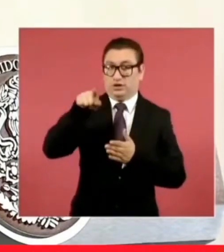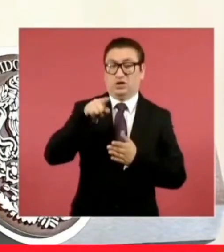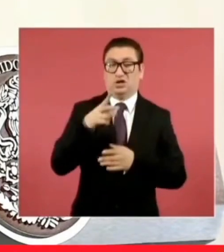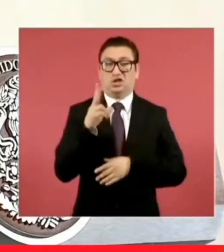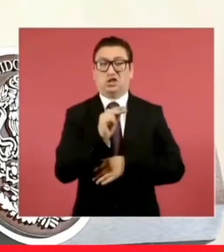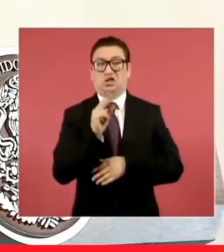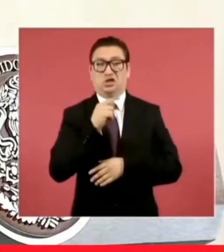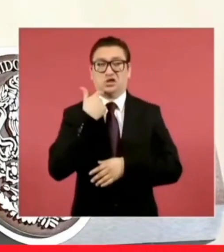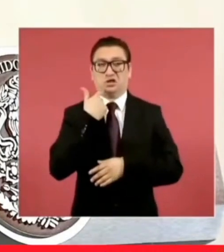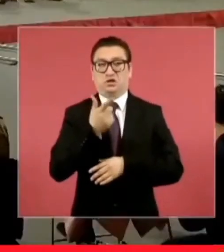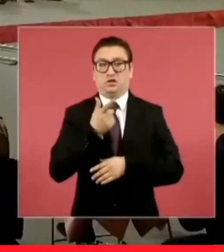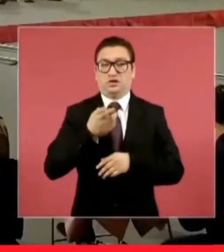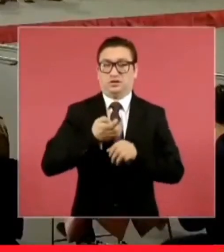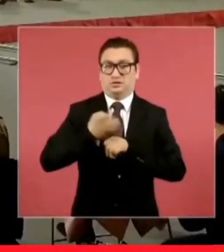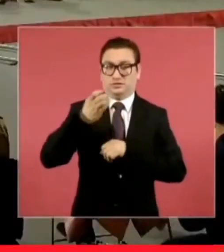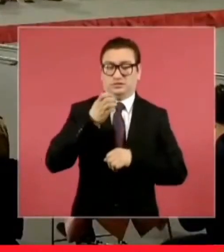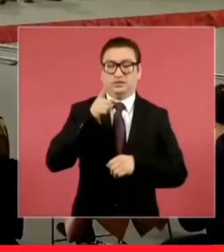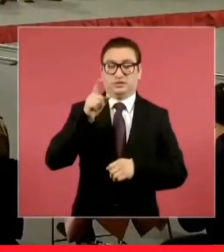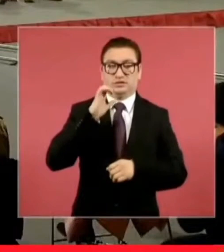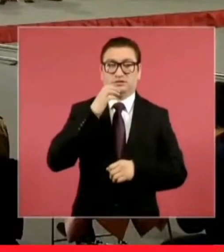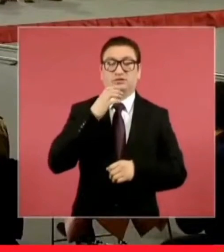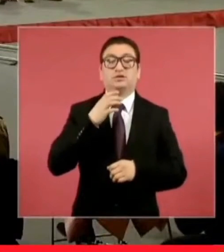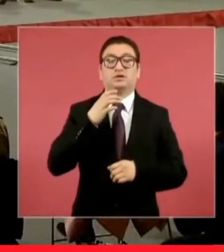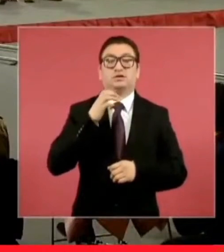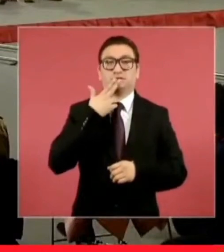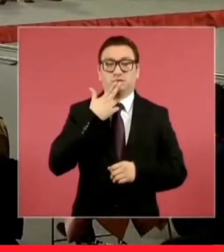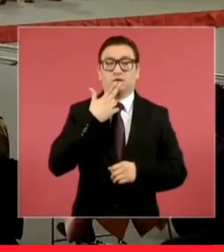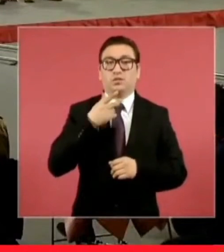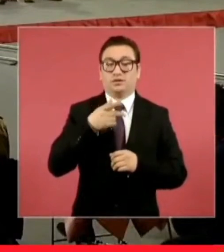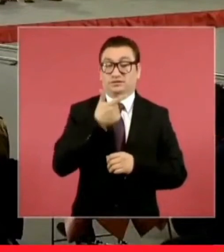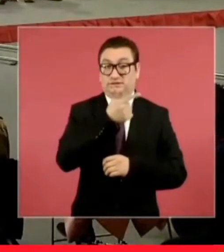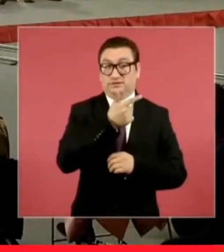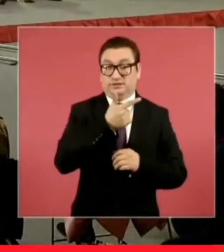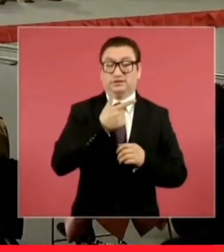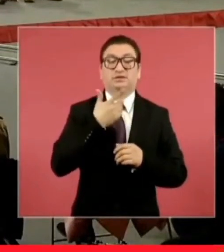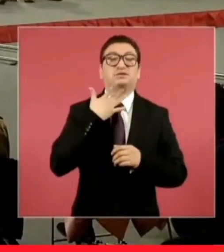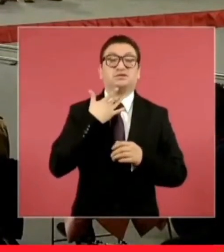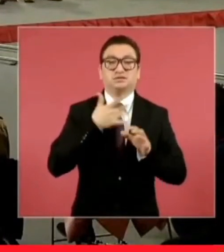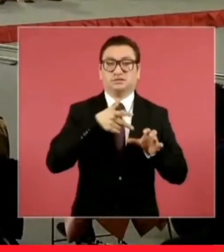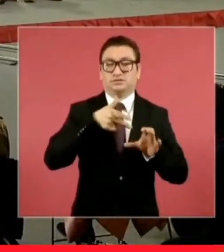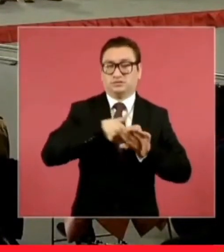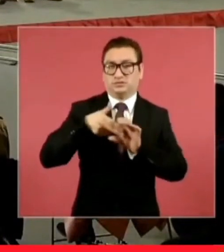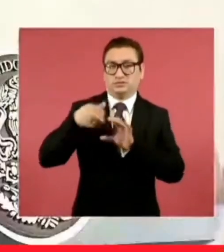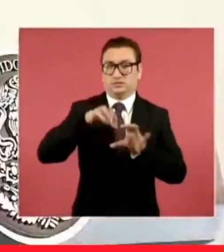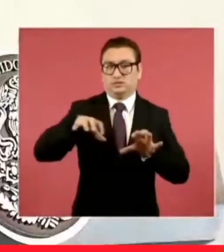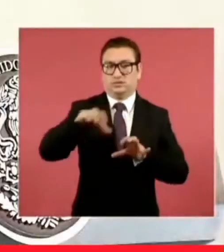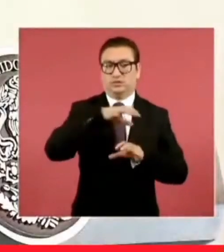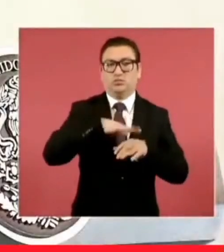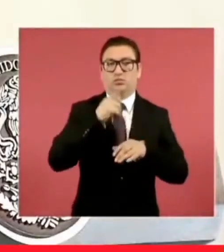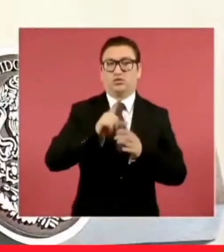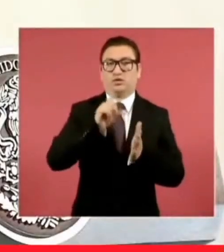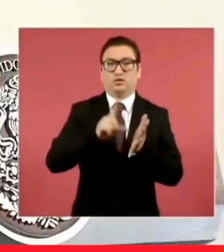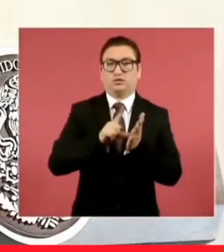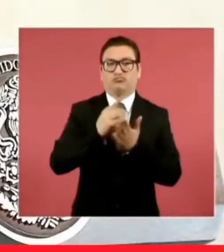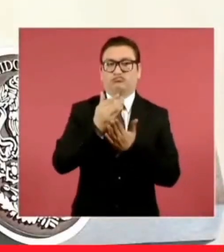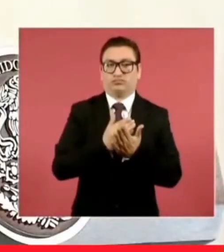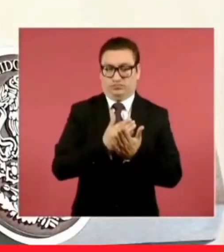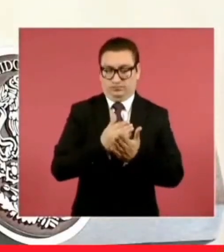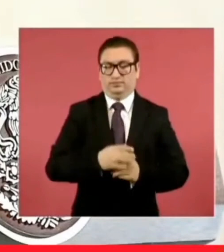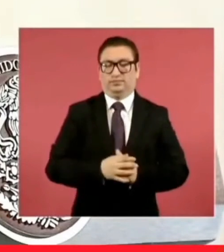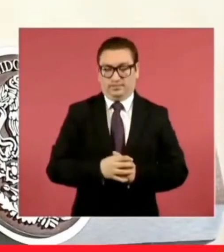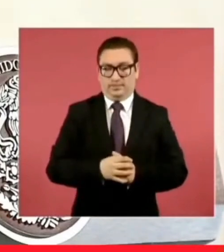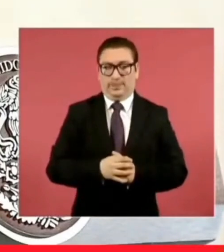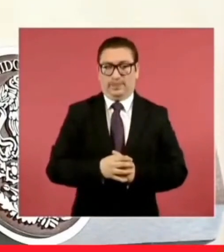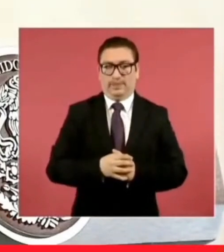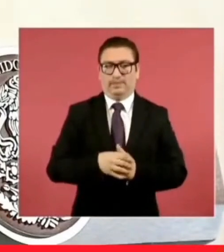a ser verificada en el estado de Chihuahua y 7 gasolineras presentaron irregularidades por no dar litros de a litro.